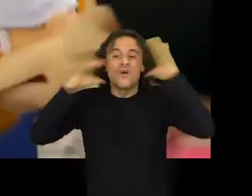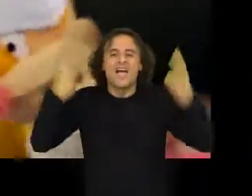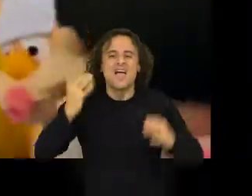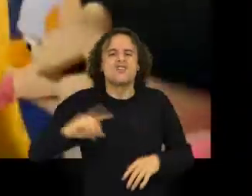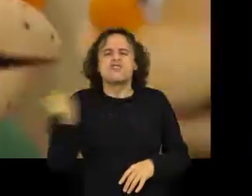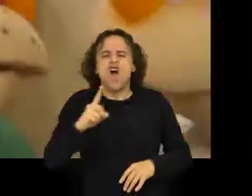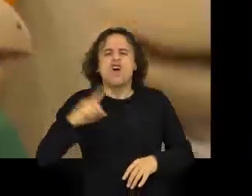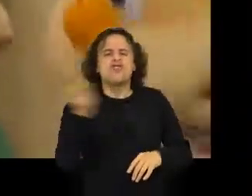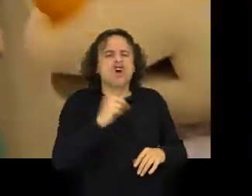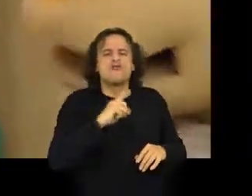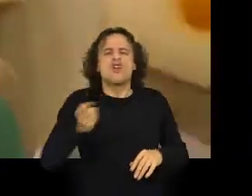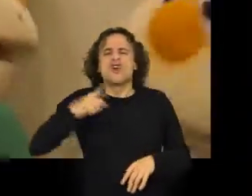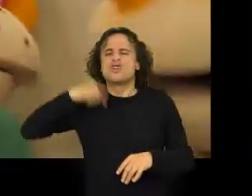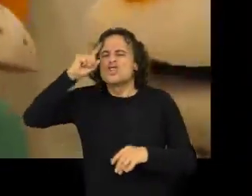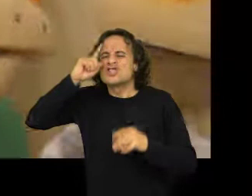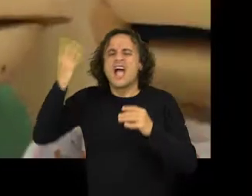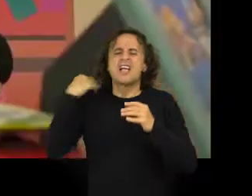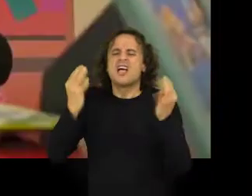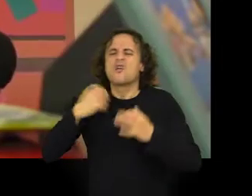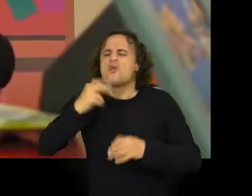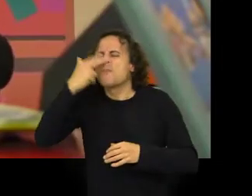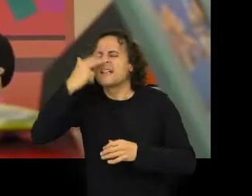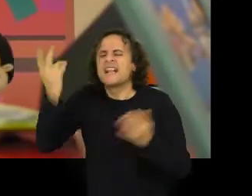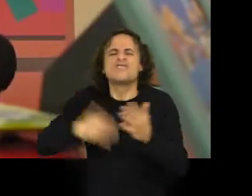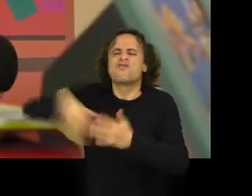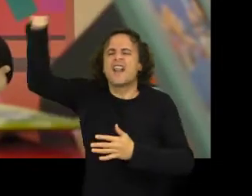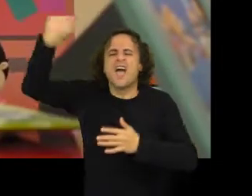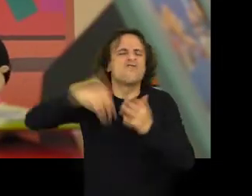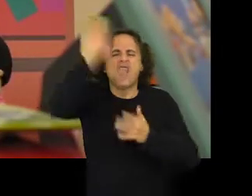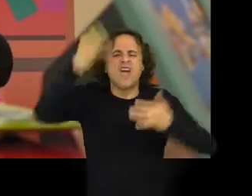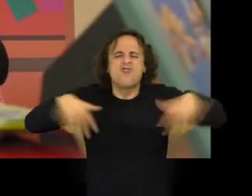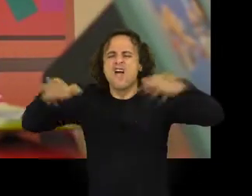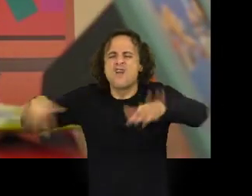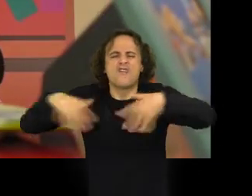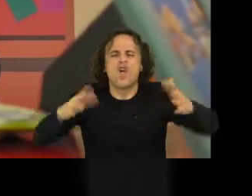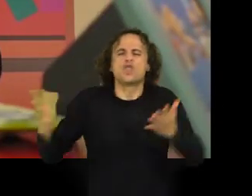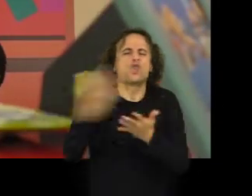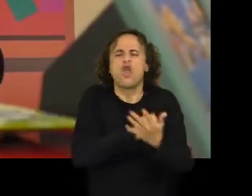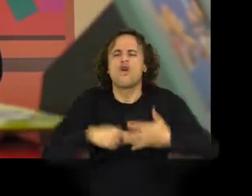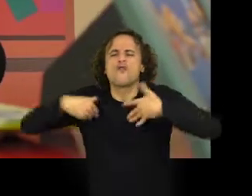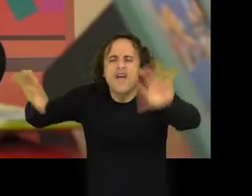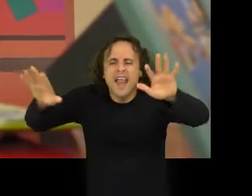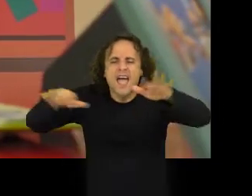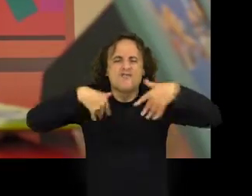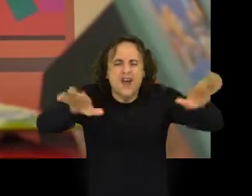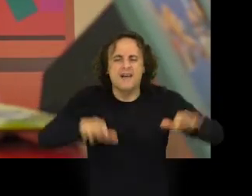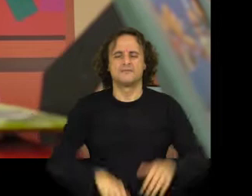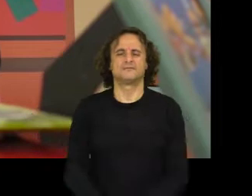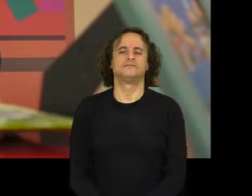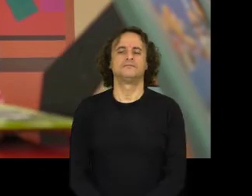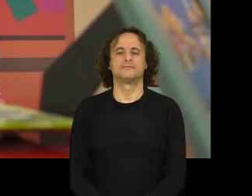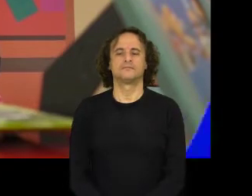onde? Ay, non, non sei o que soñaches onde, non me interesa. Fora de aquí, fora, todos fora.